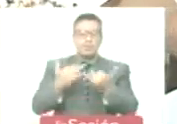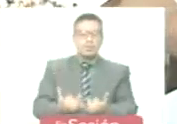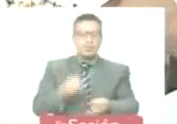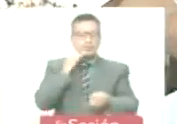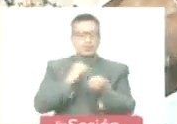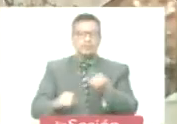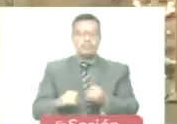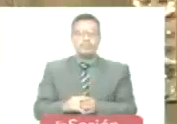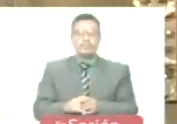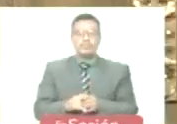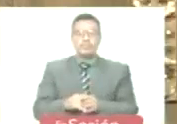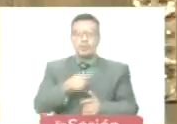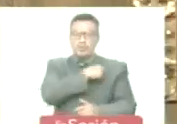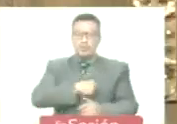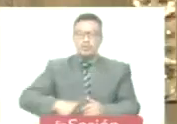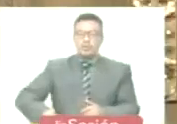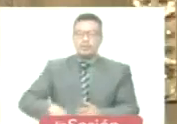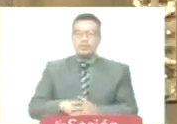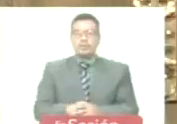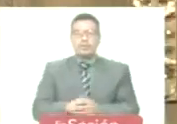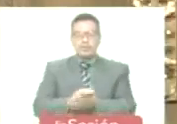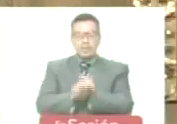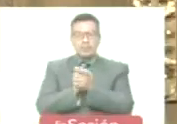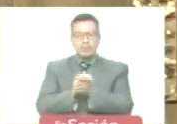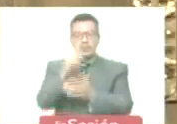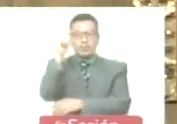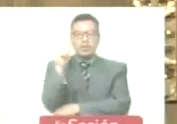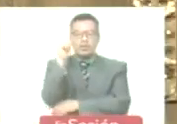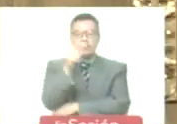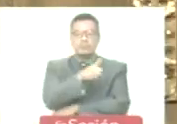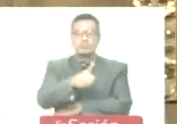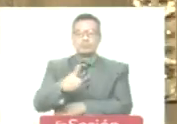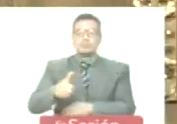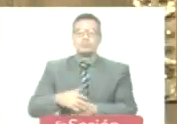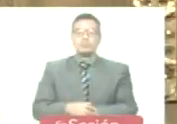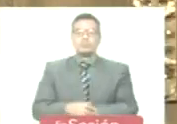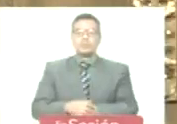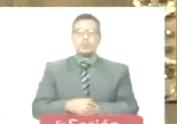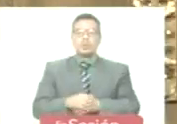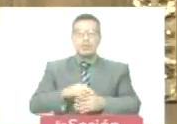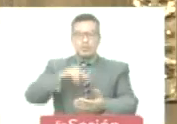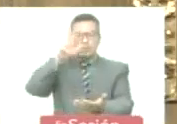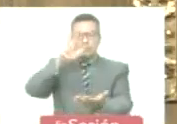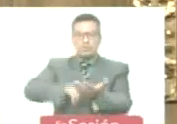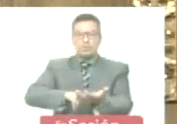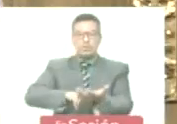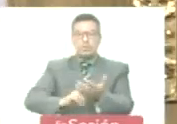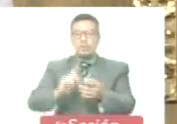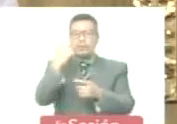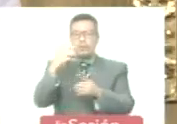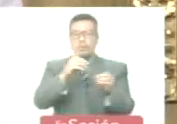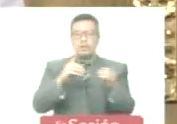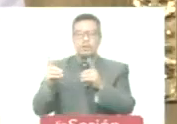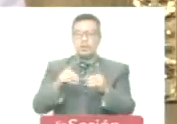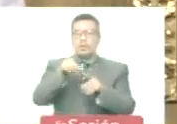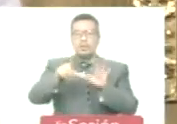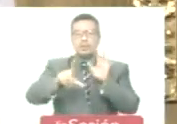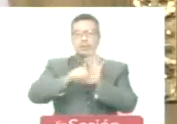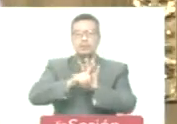concluir, presidente, colegas diputados y diputadas, que sea aprobada en primera discusión esta